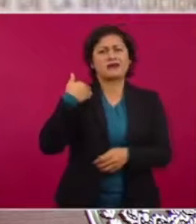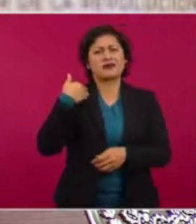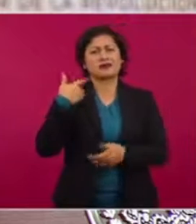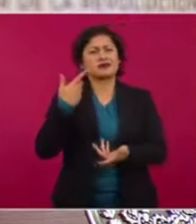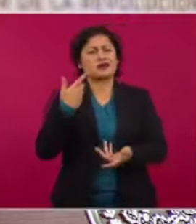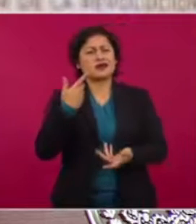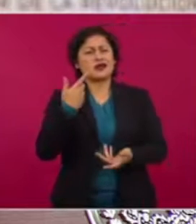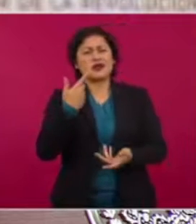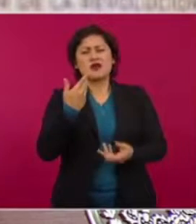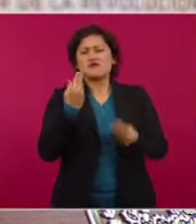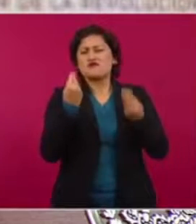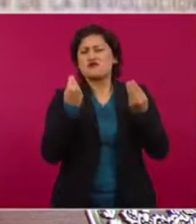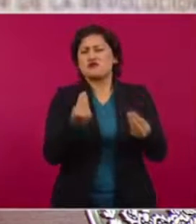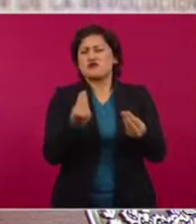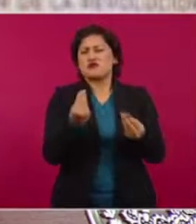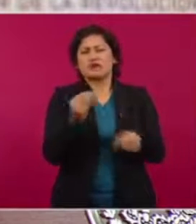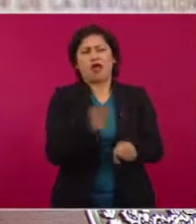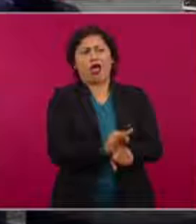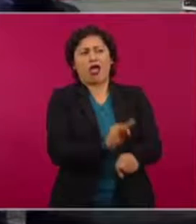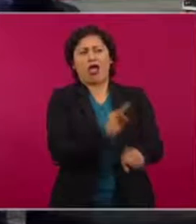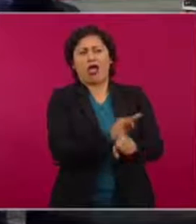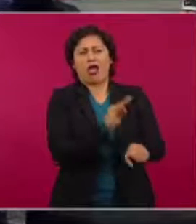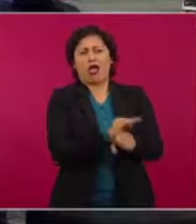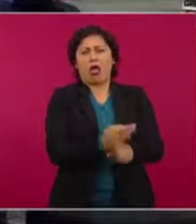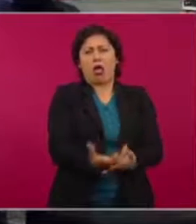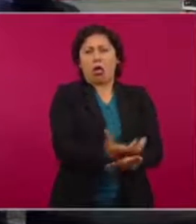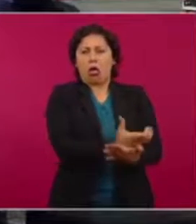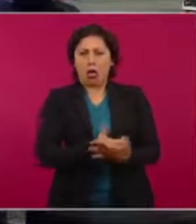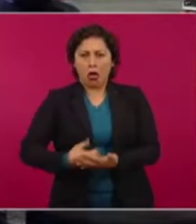Lo cierto es que en el caso de